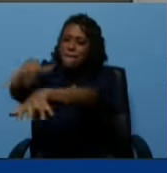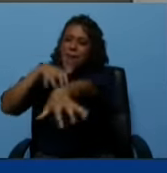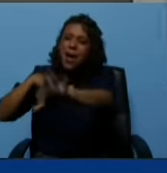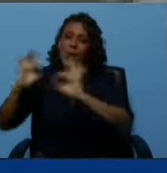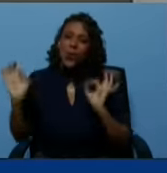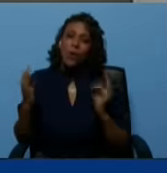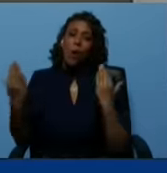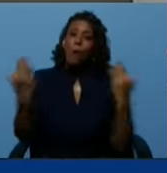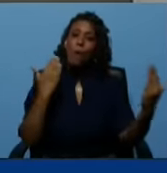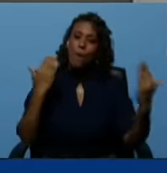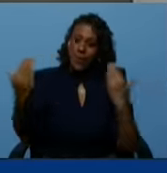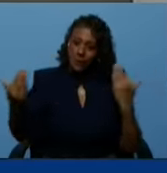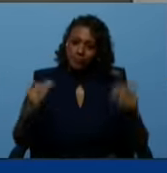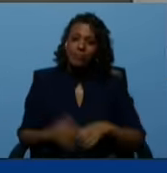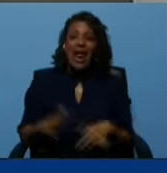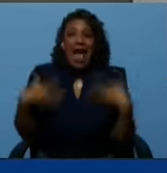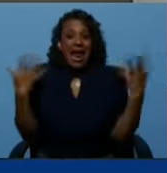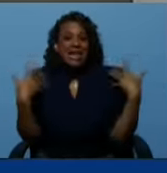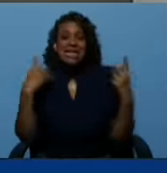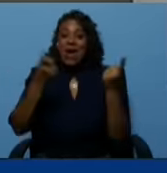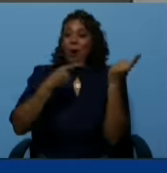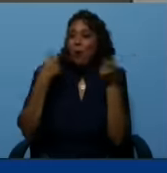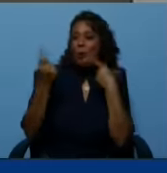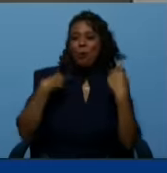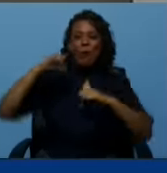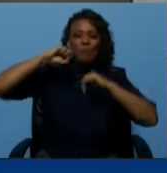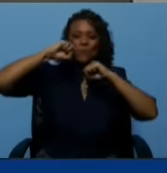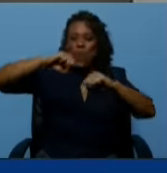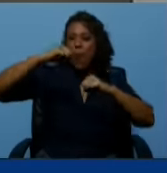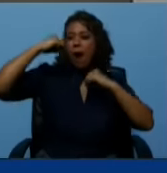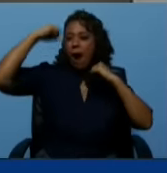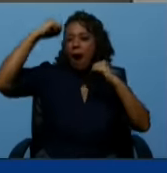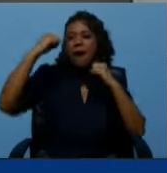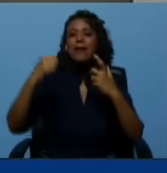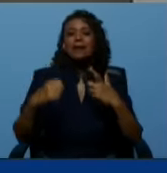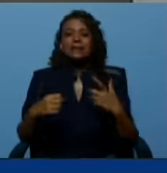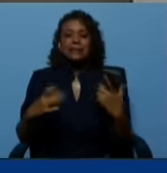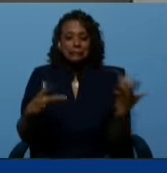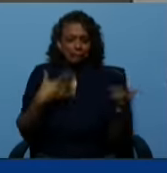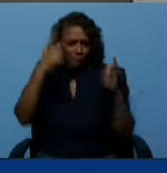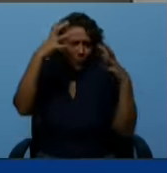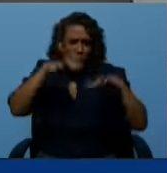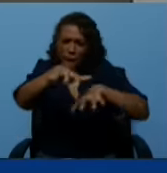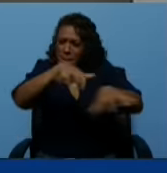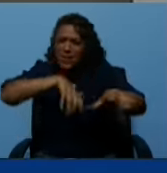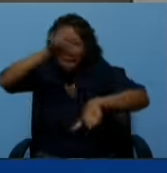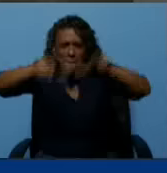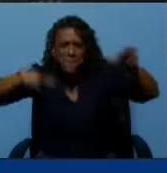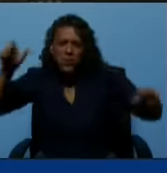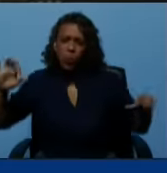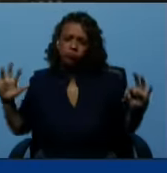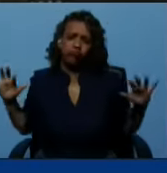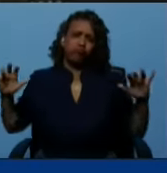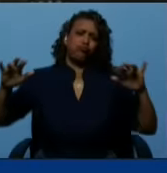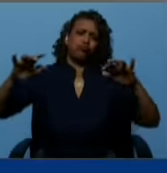espectaculares, pues, en alegría, en colorido, en patriotismo y en masividad.